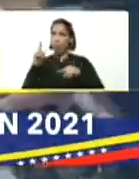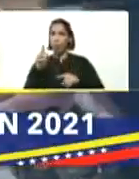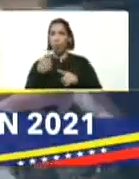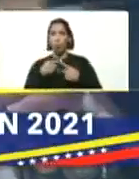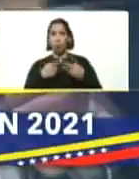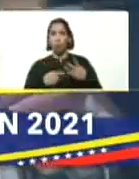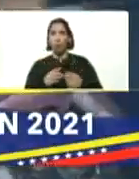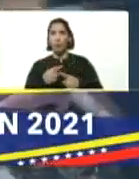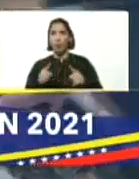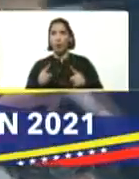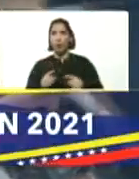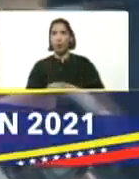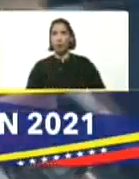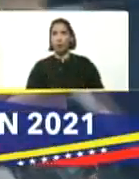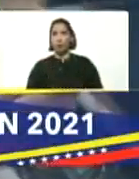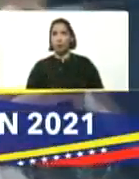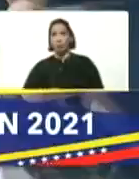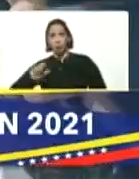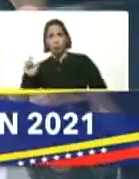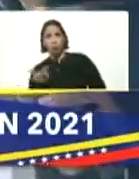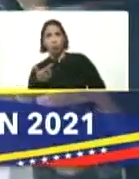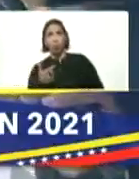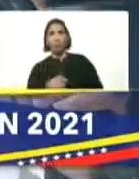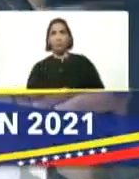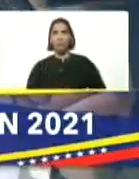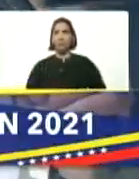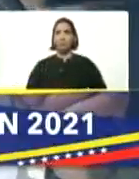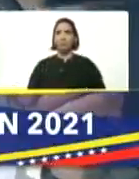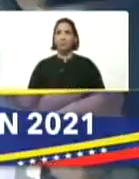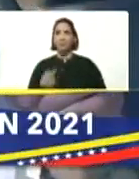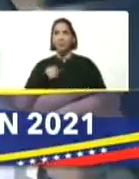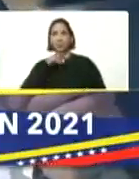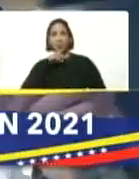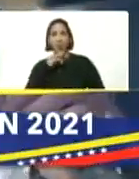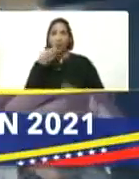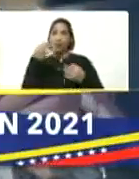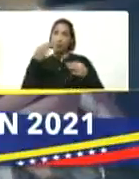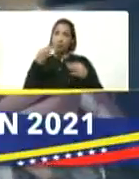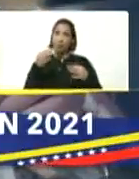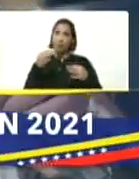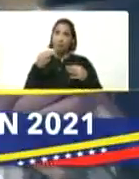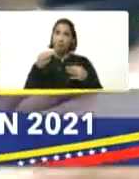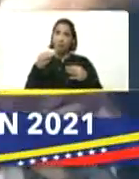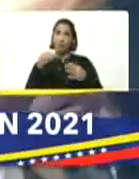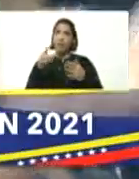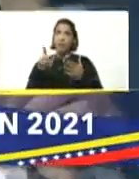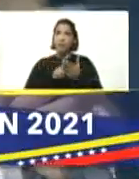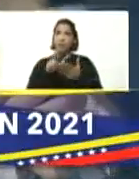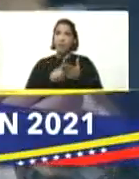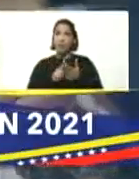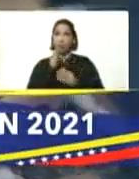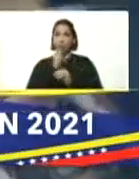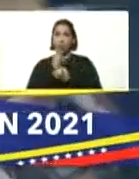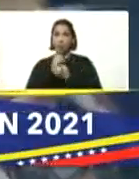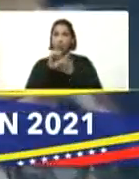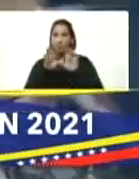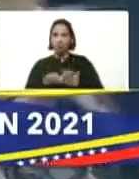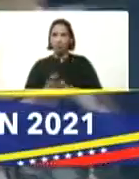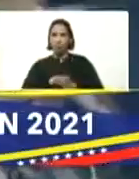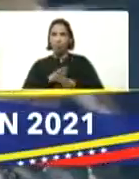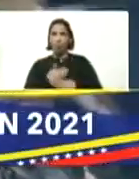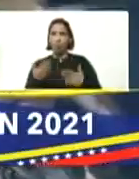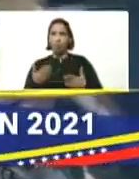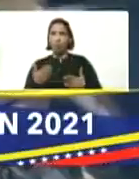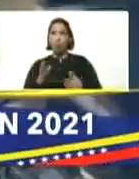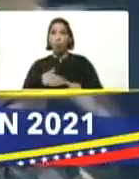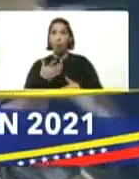le hizo swing a una bola baja, Raúl, ahí. Yo voy a hablar a favor del libro digital por una razón muy sencilla. Cuando uno